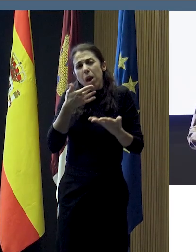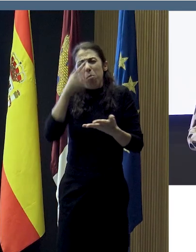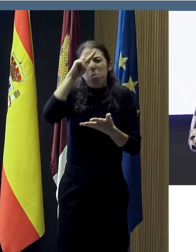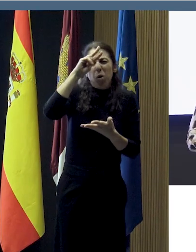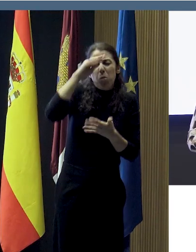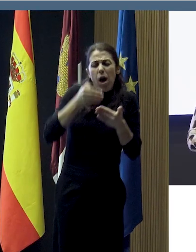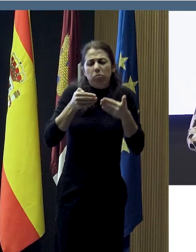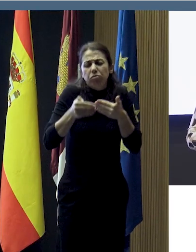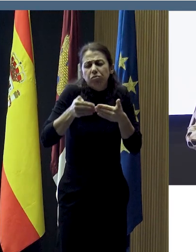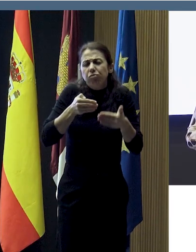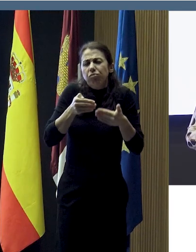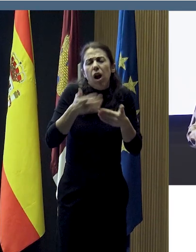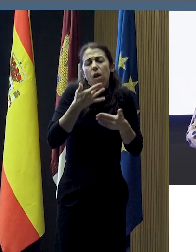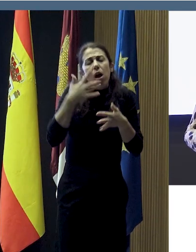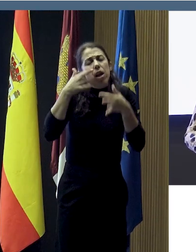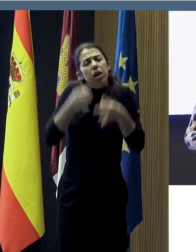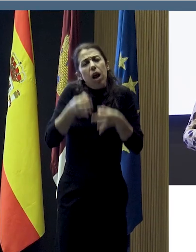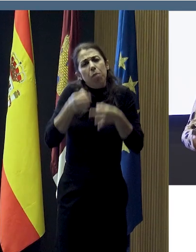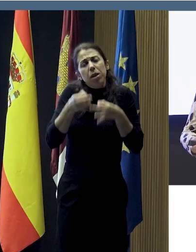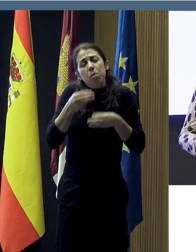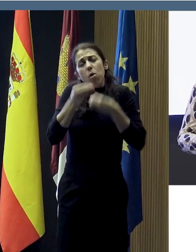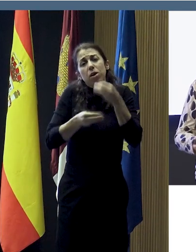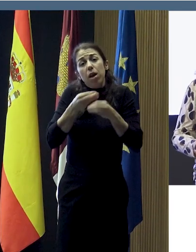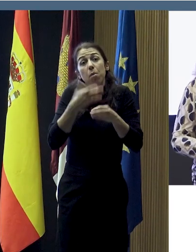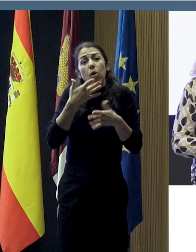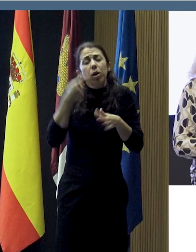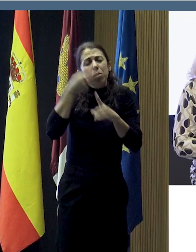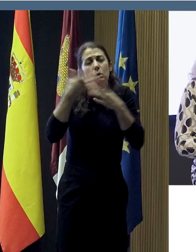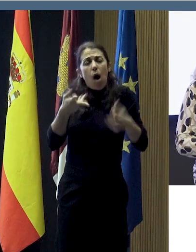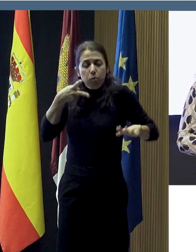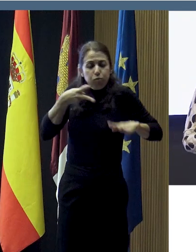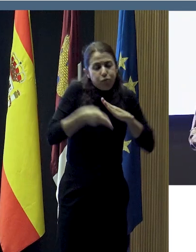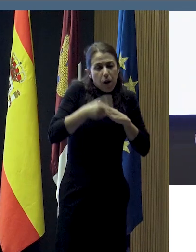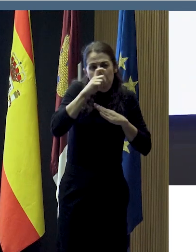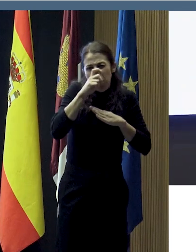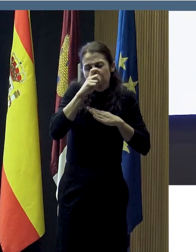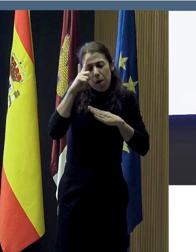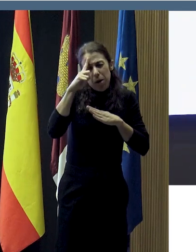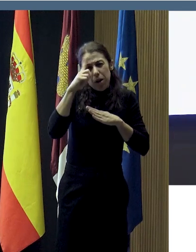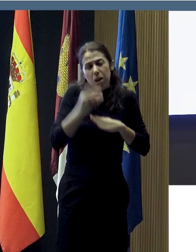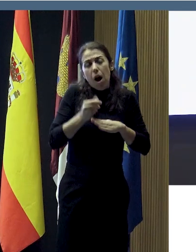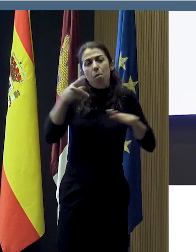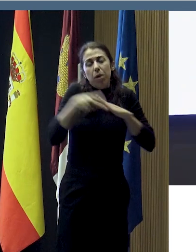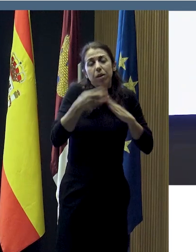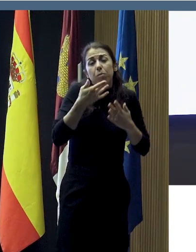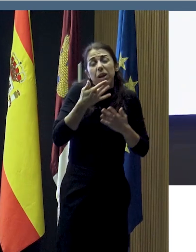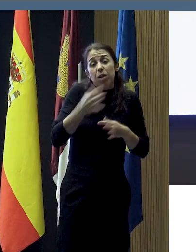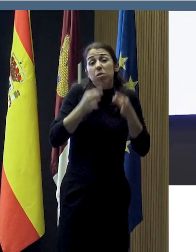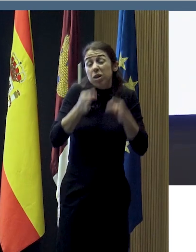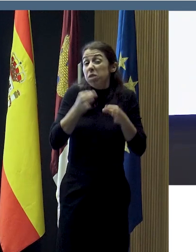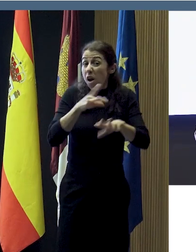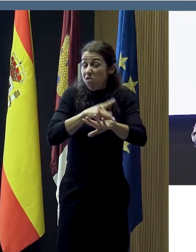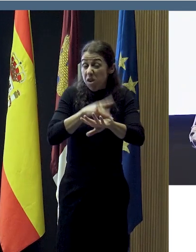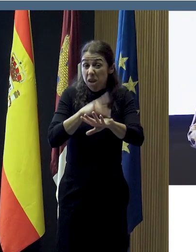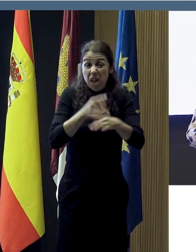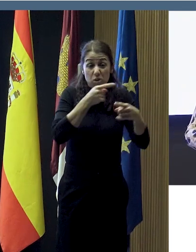preocuparse y cuándo realmente qué podemos hacer para prevenir estos problemas de memoria, ya que, como en todas las enfermedades, siempre hay cosas que